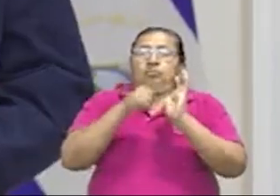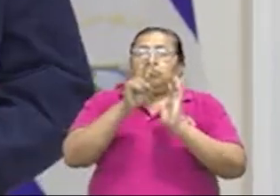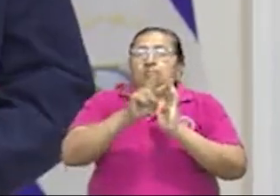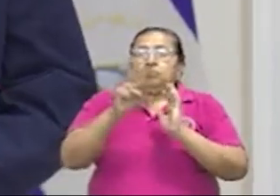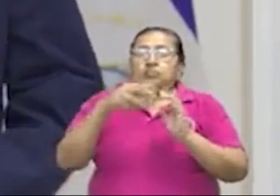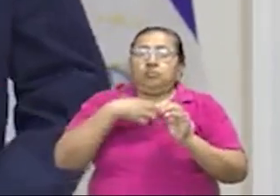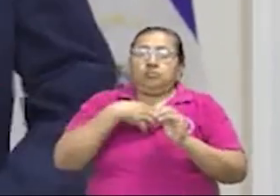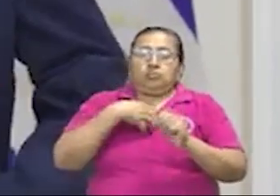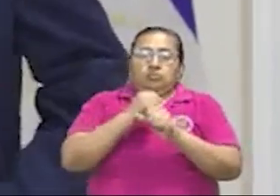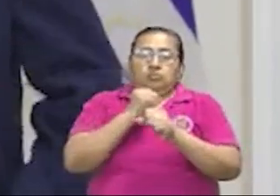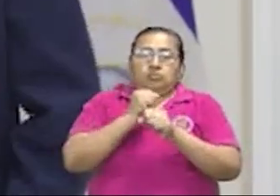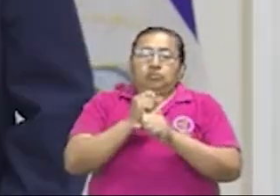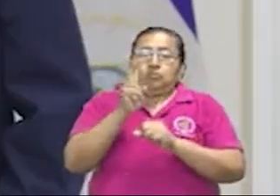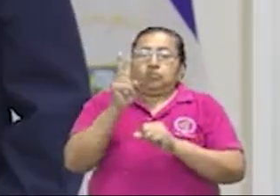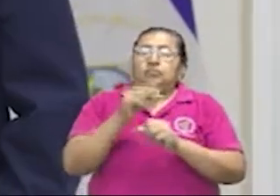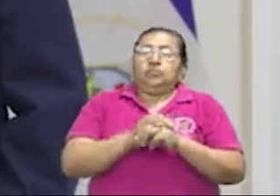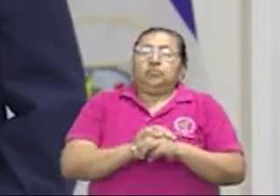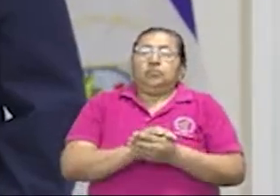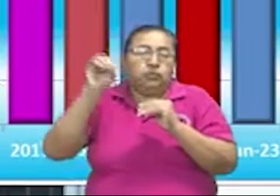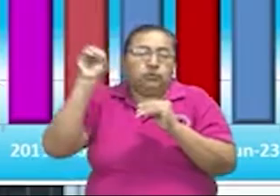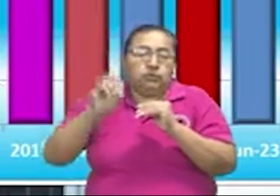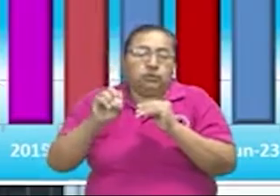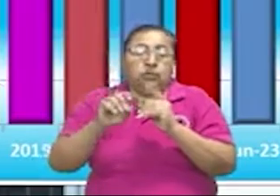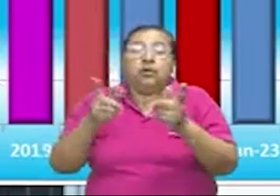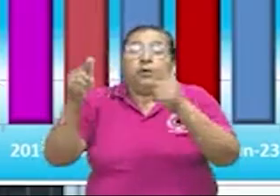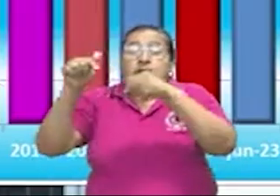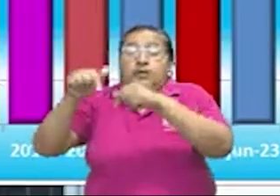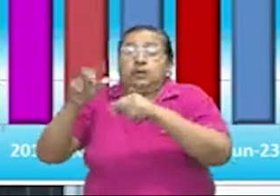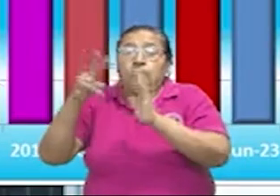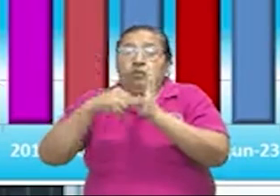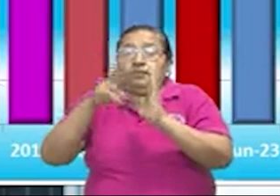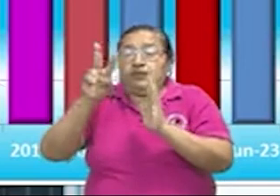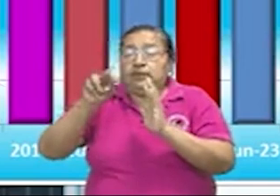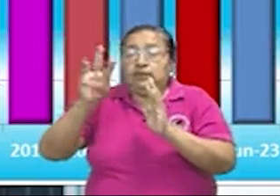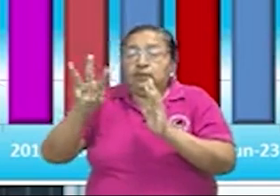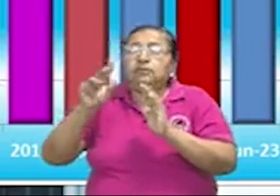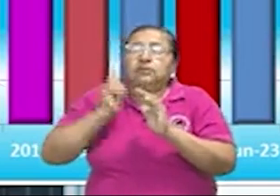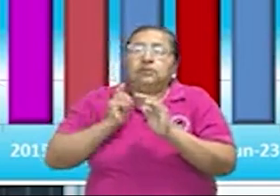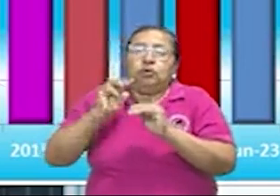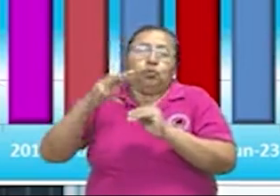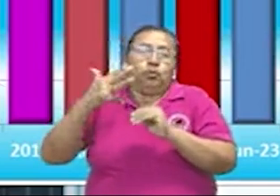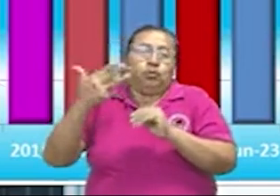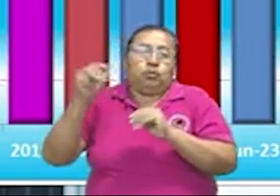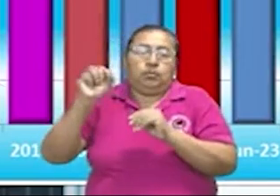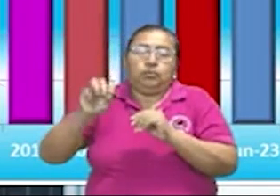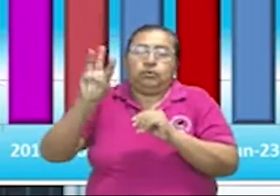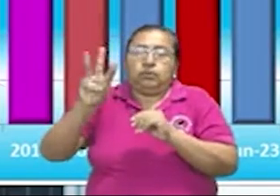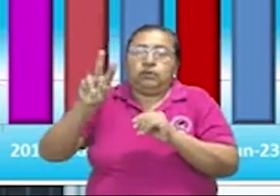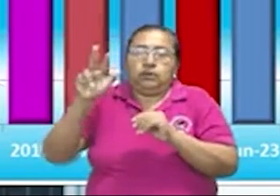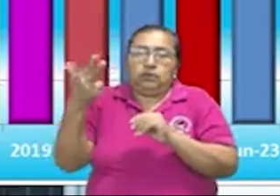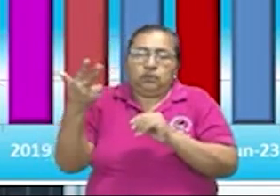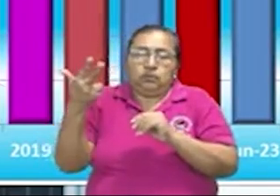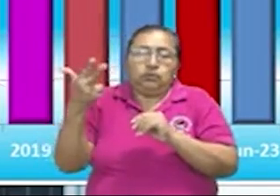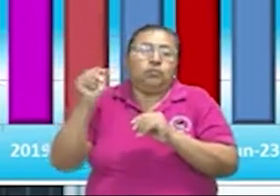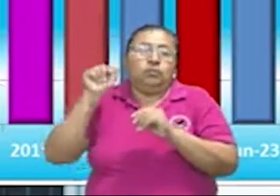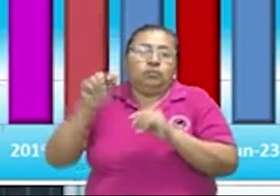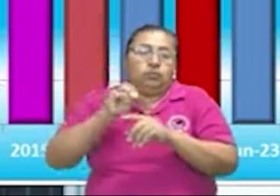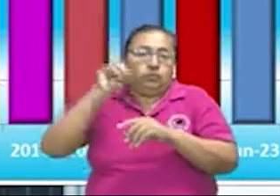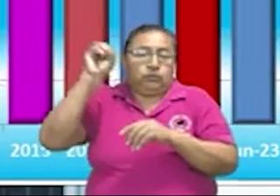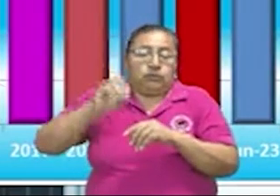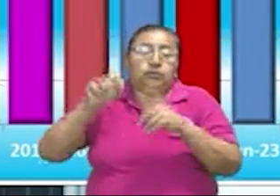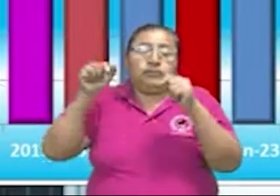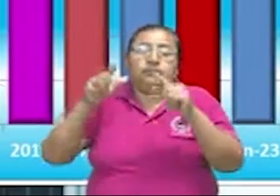El Instituto Nicaragüense de Energía presentó ante la Asamblea Nacional el informe de gestión 2022 del Gabinete